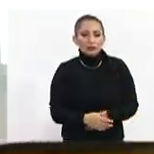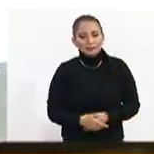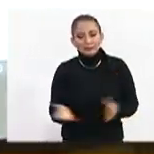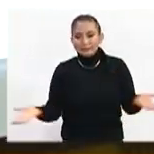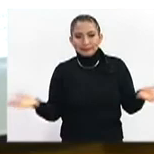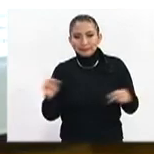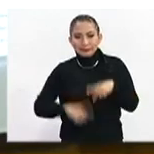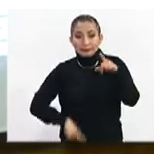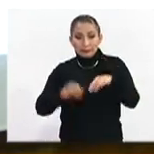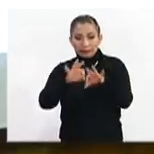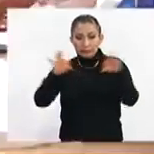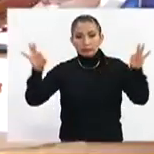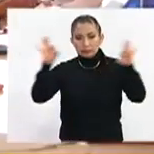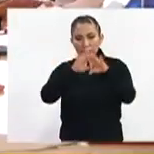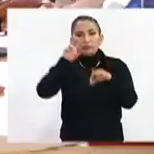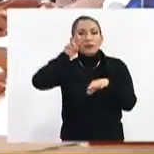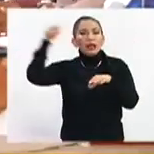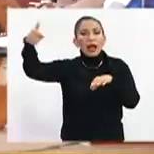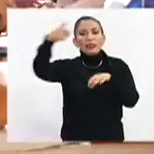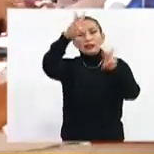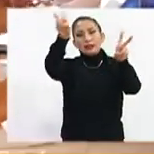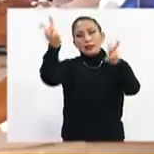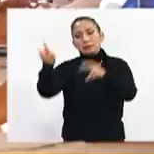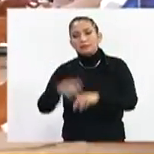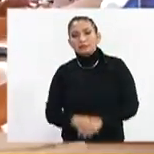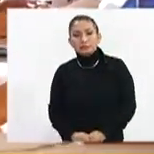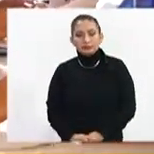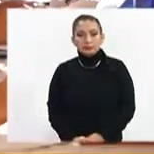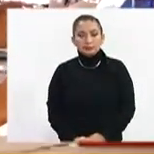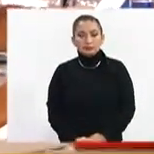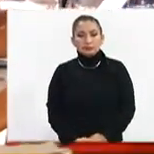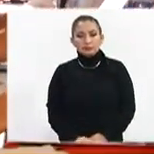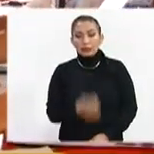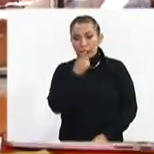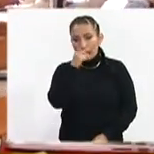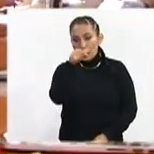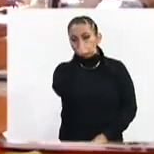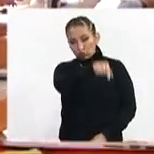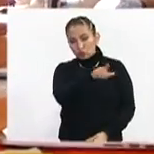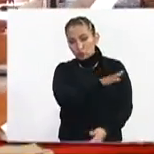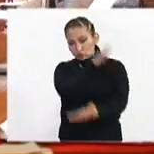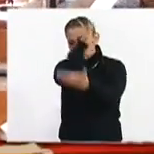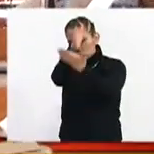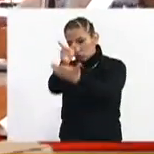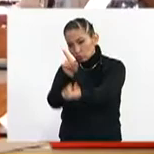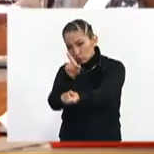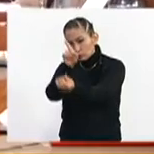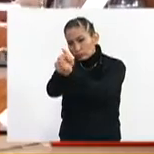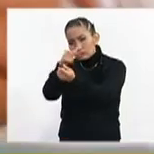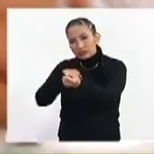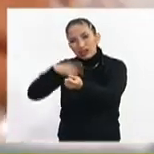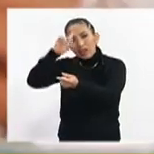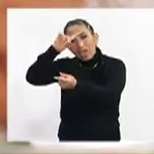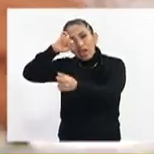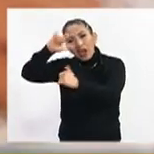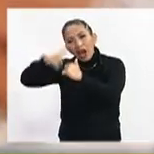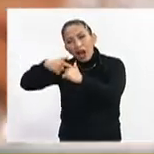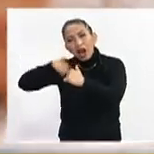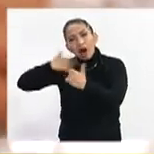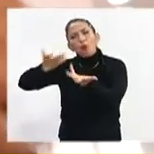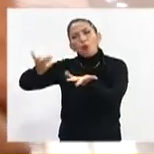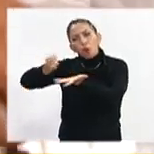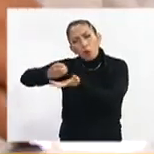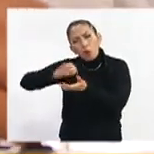bueno, es importante ver cada caso. Claro. Por eso yo les digo que se acerquen a recibir alguna suerte